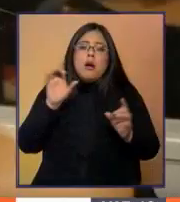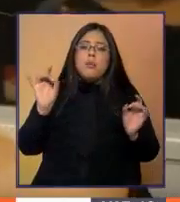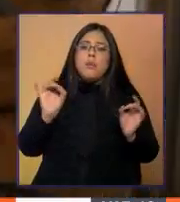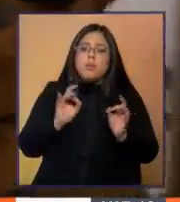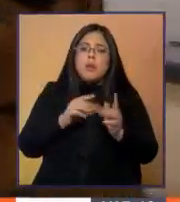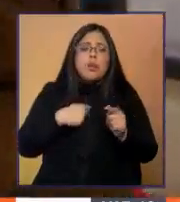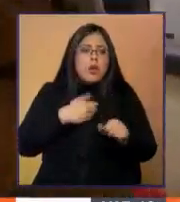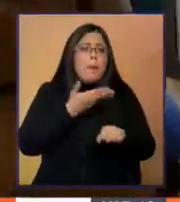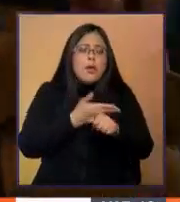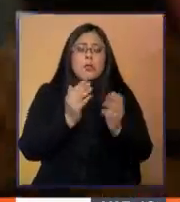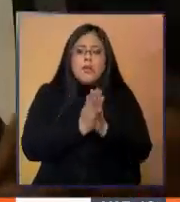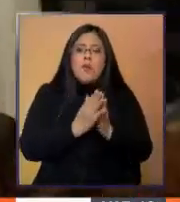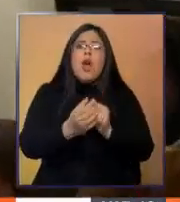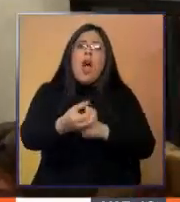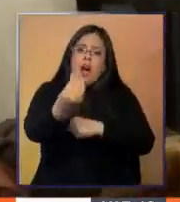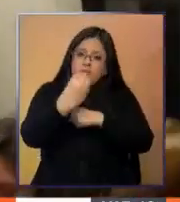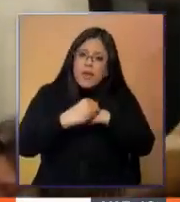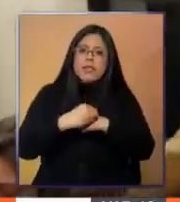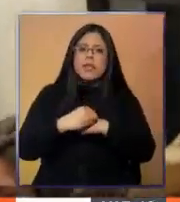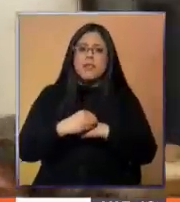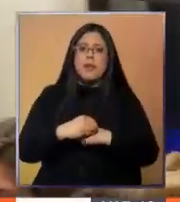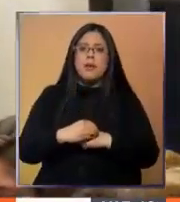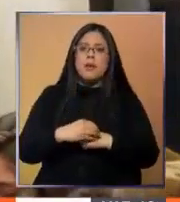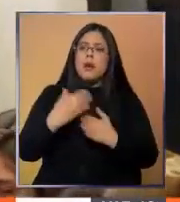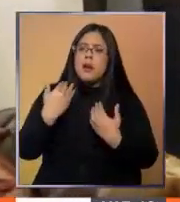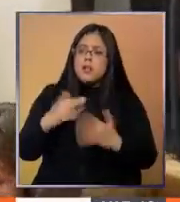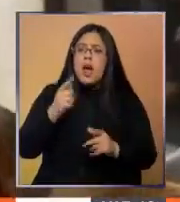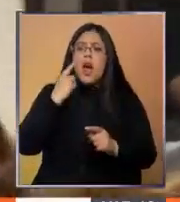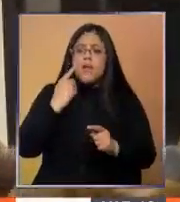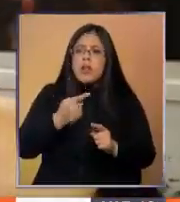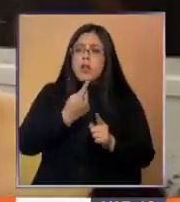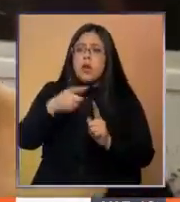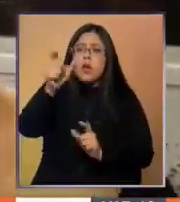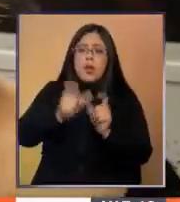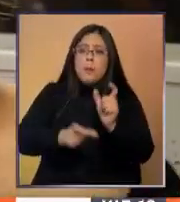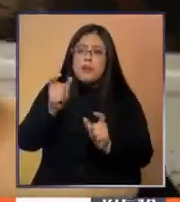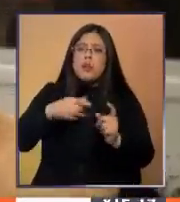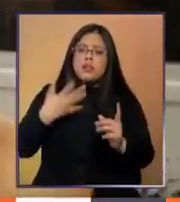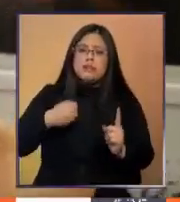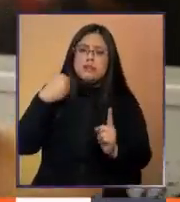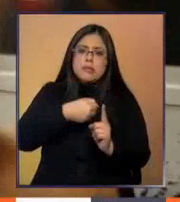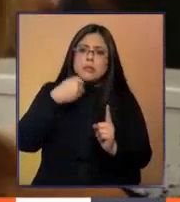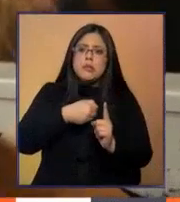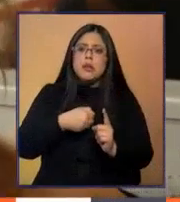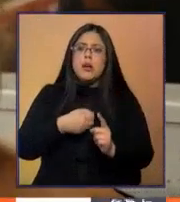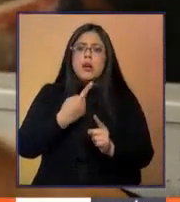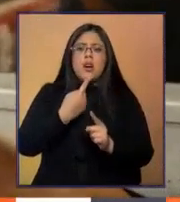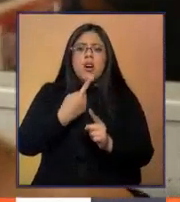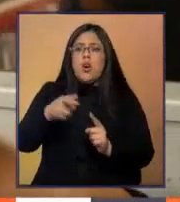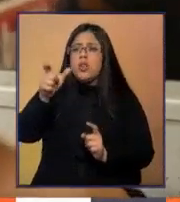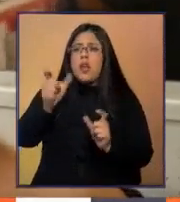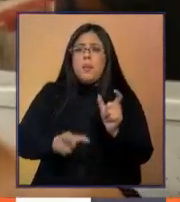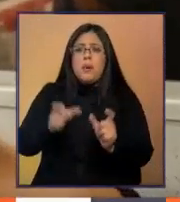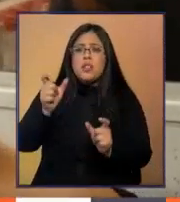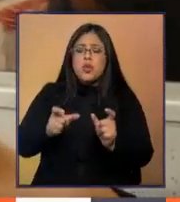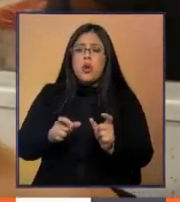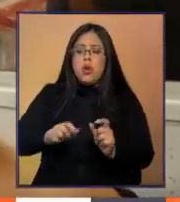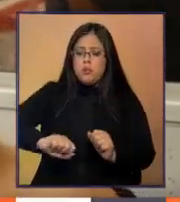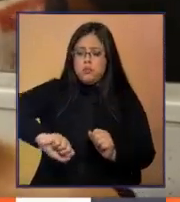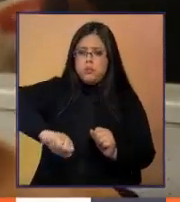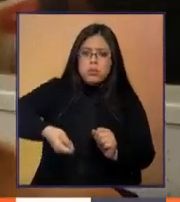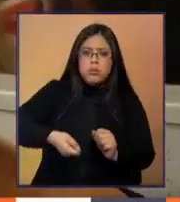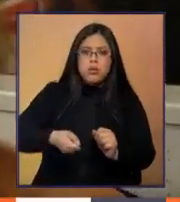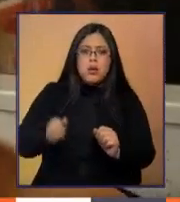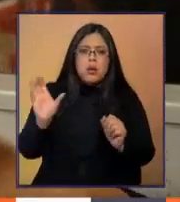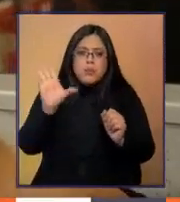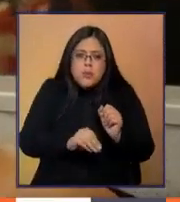por favor. Incluso cuenta agresiones de los mismos pasajeros. Me ha tocado gente que me ha apagado el parlante, que me